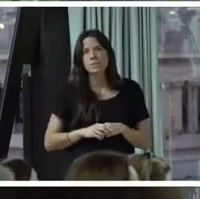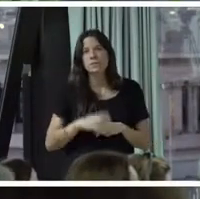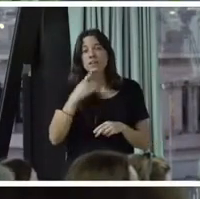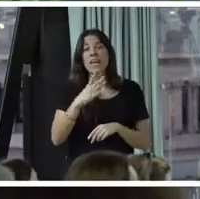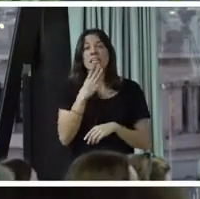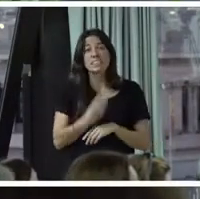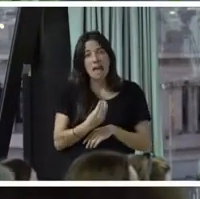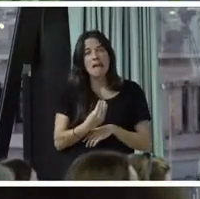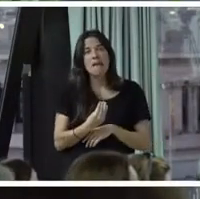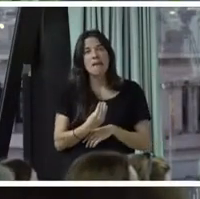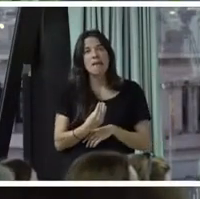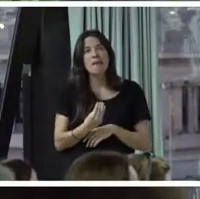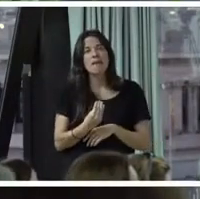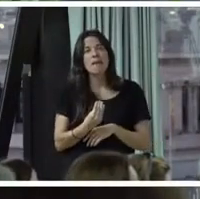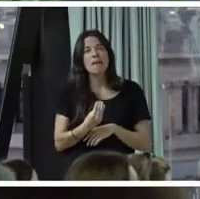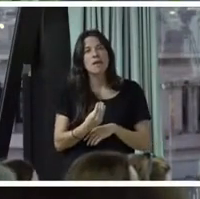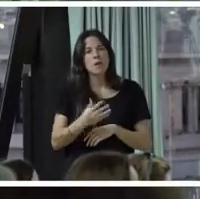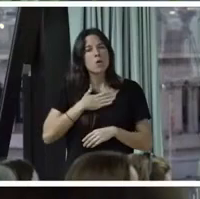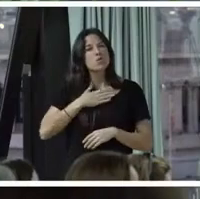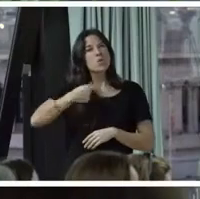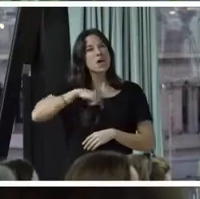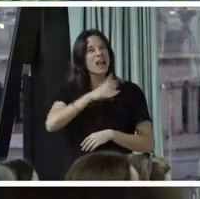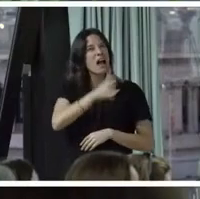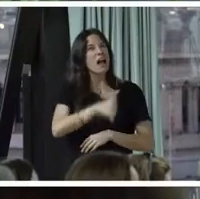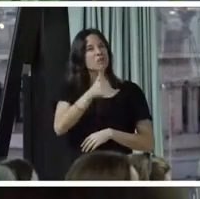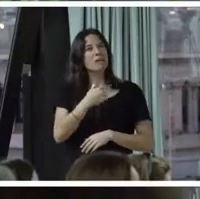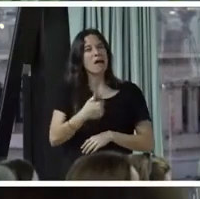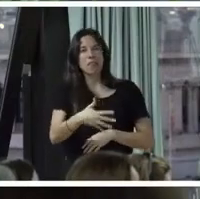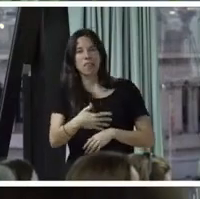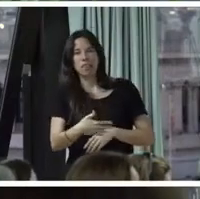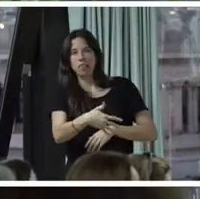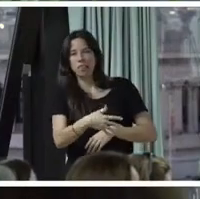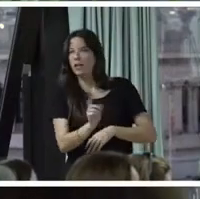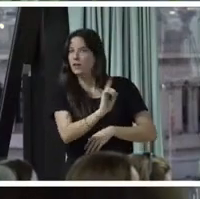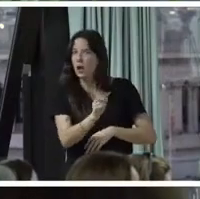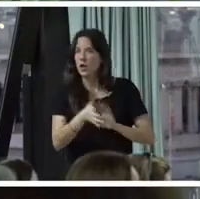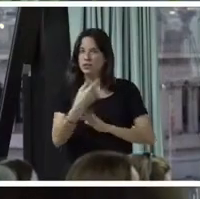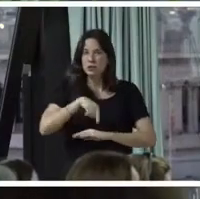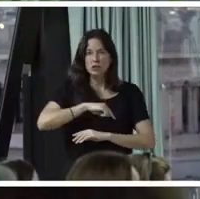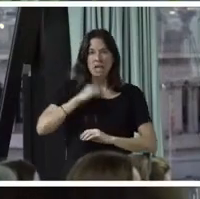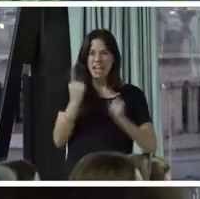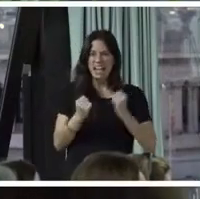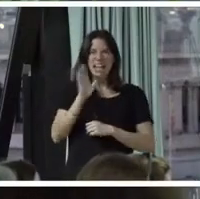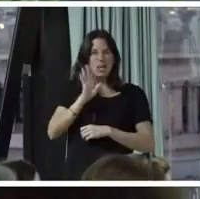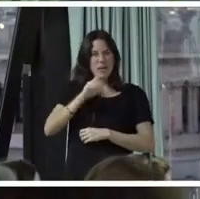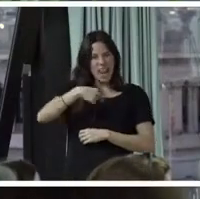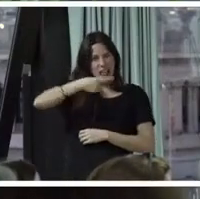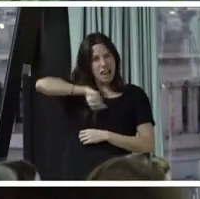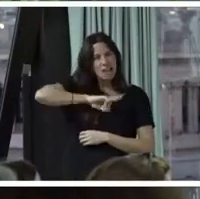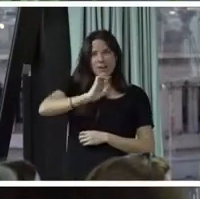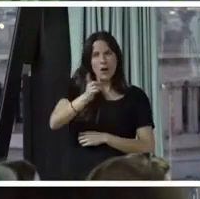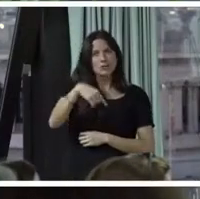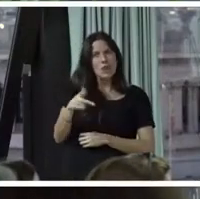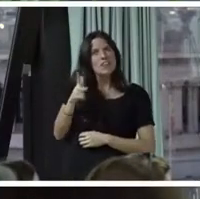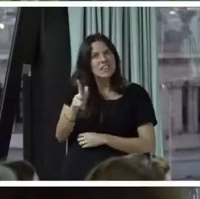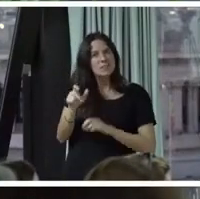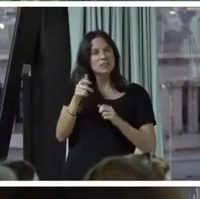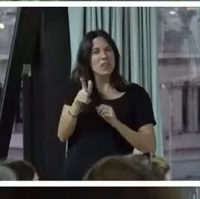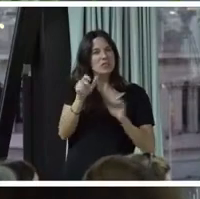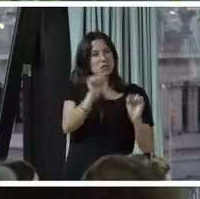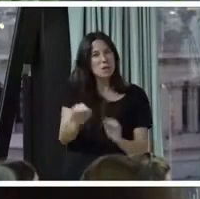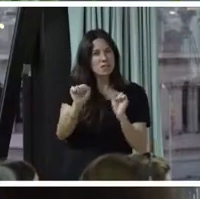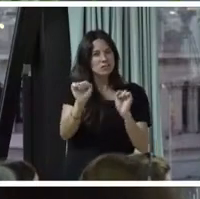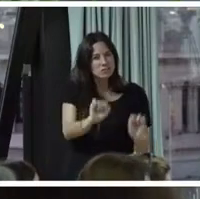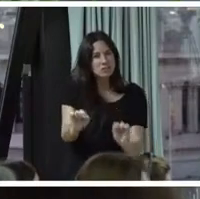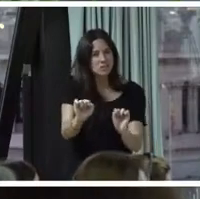Israel no deslegitima causa que no deslegitimar como defensoras de los derechos humanos ni a